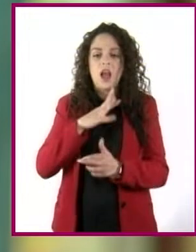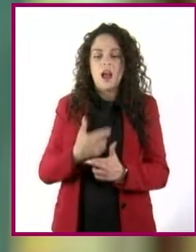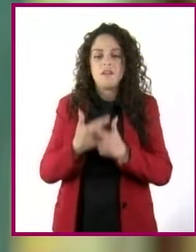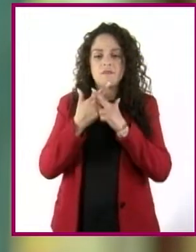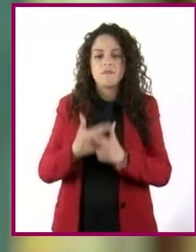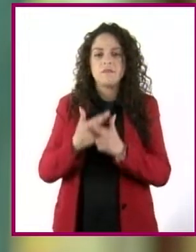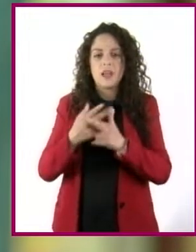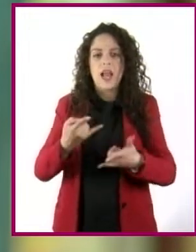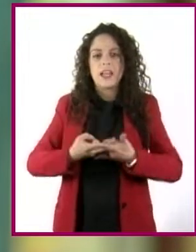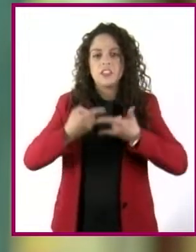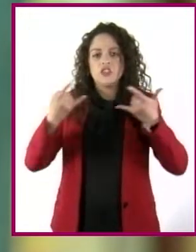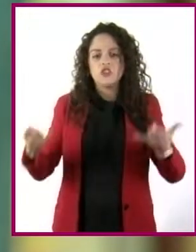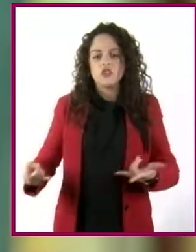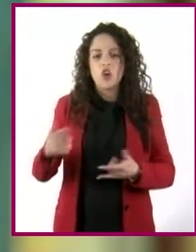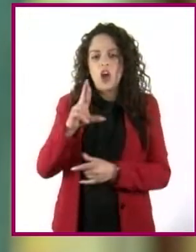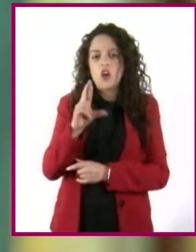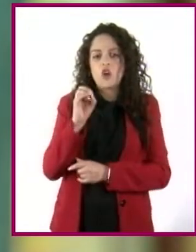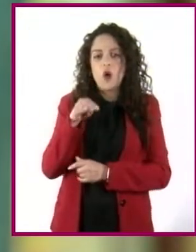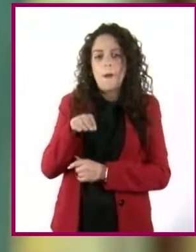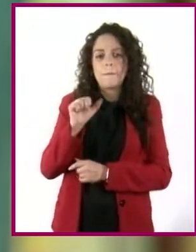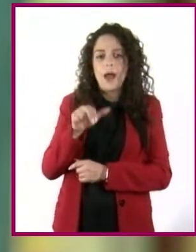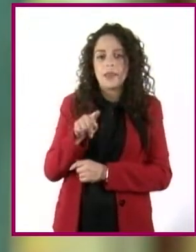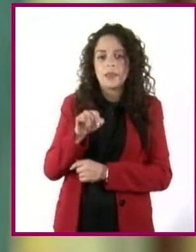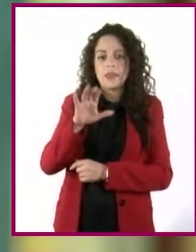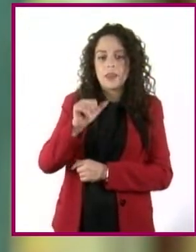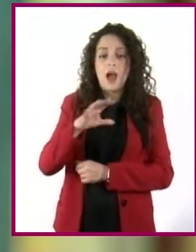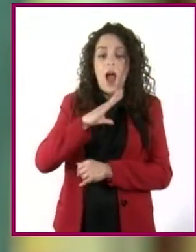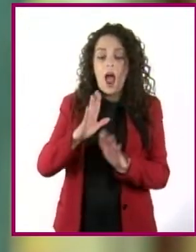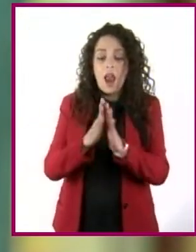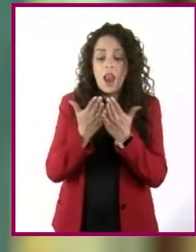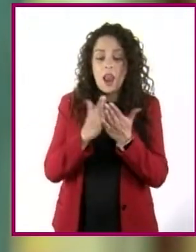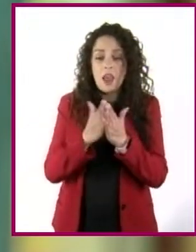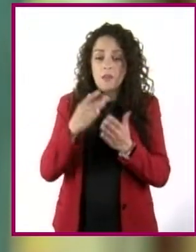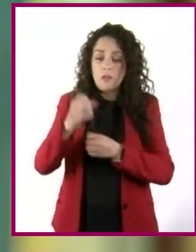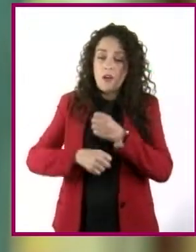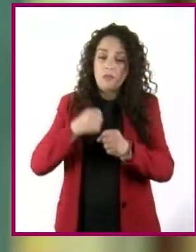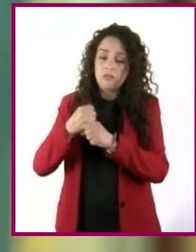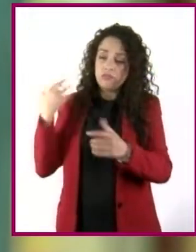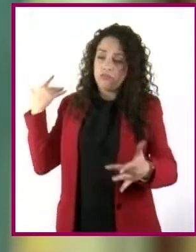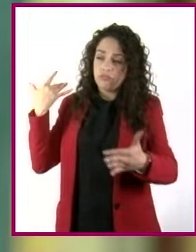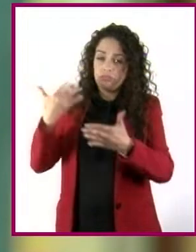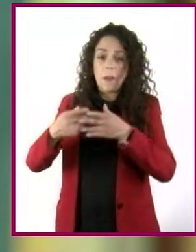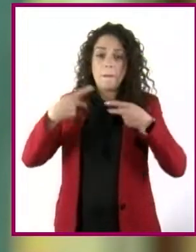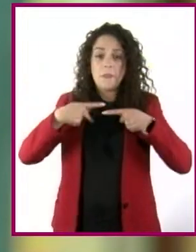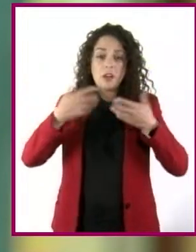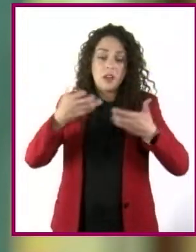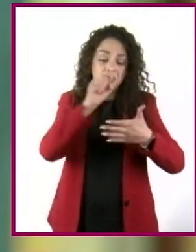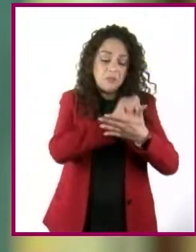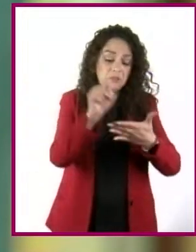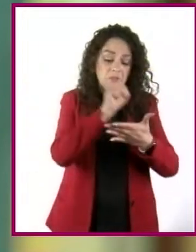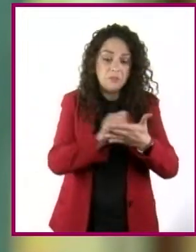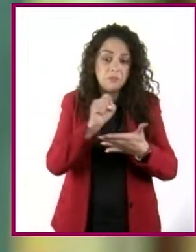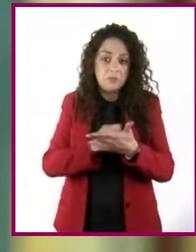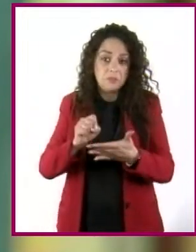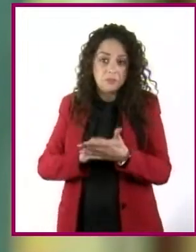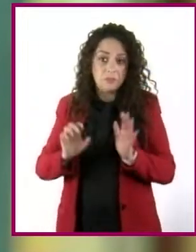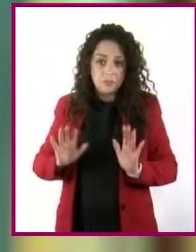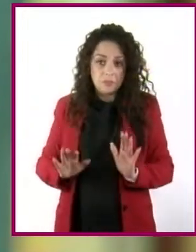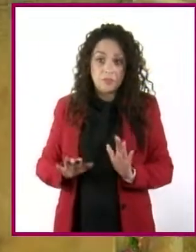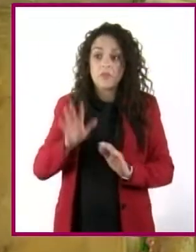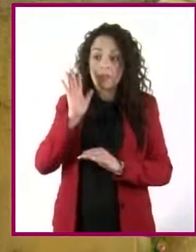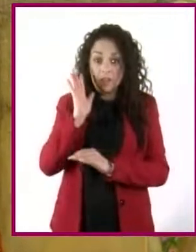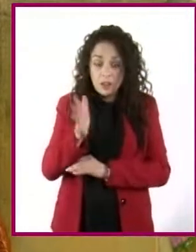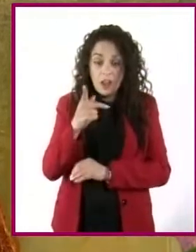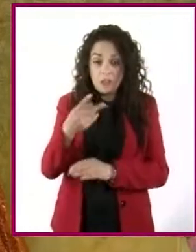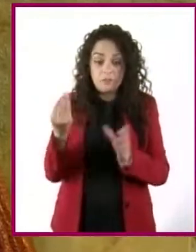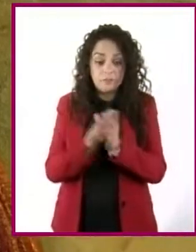historias románticas plasmadas en la literatura a través del tiempo, y que incluso se han convertido en obras